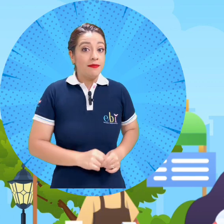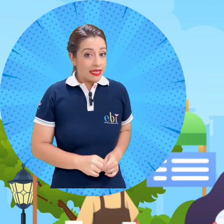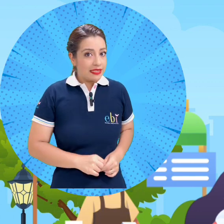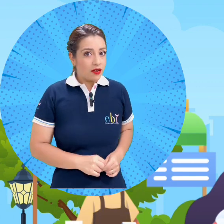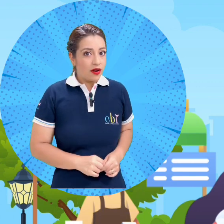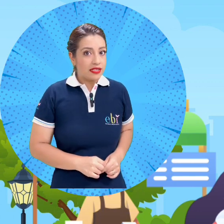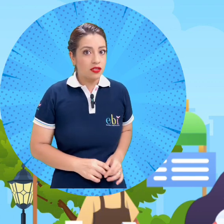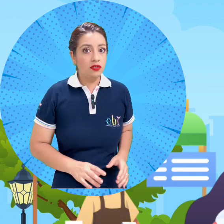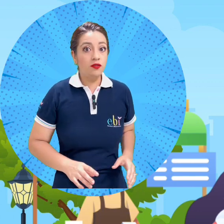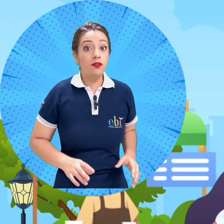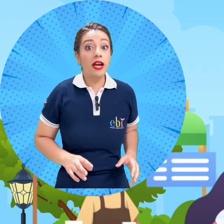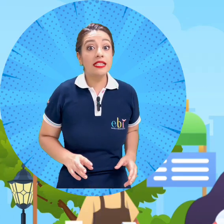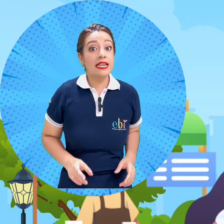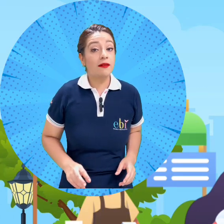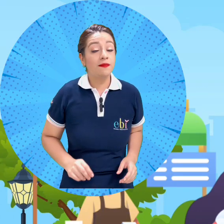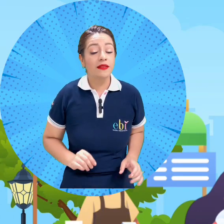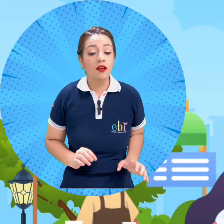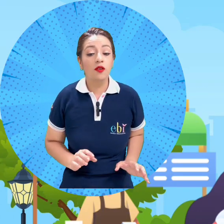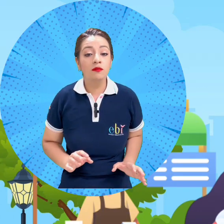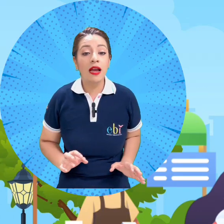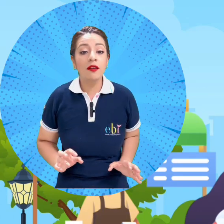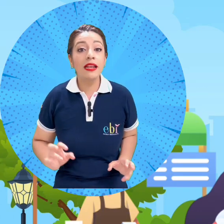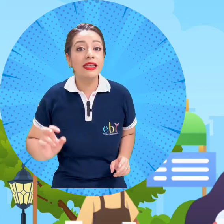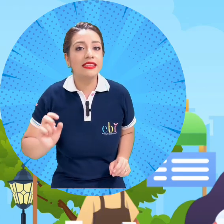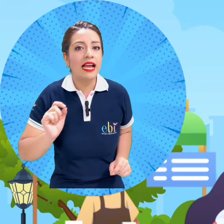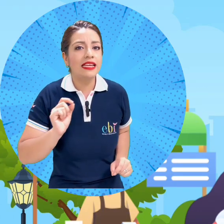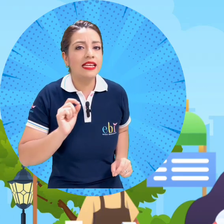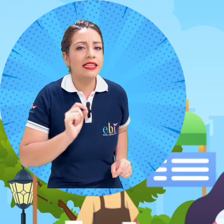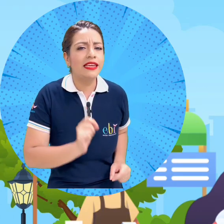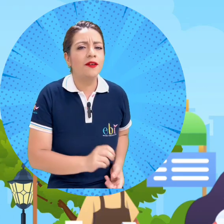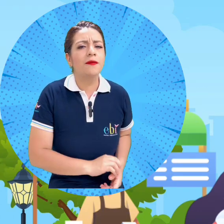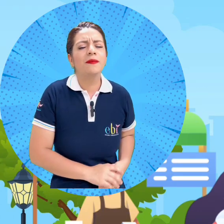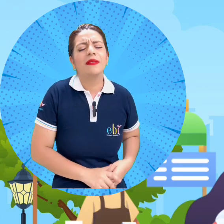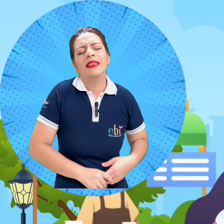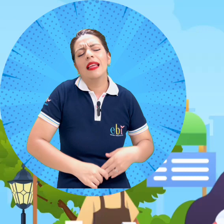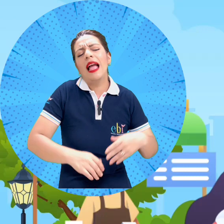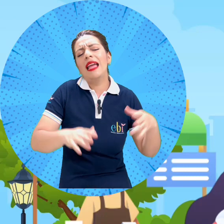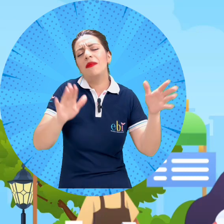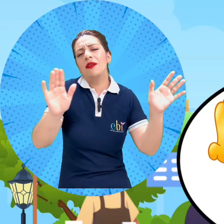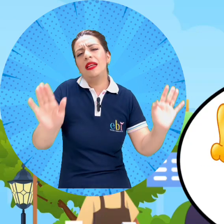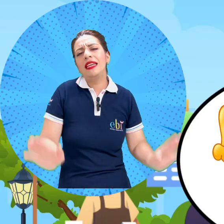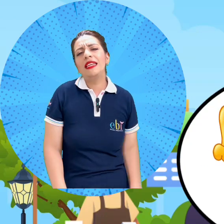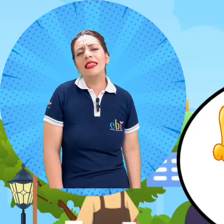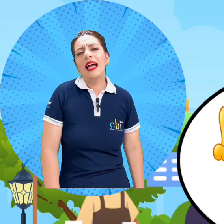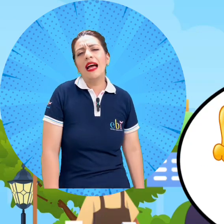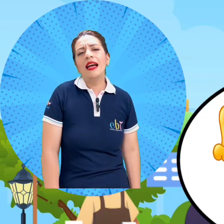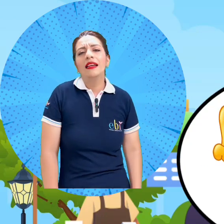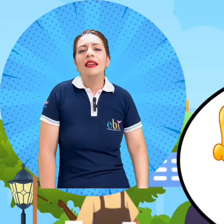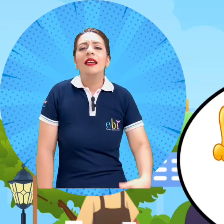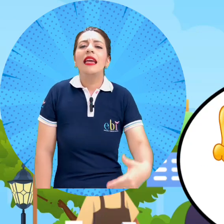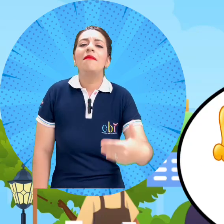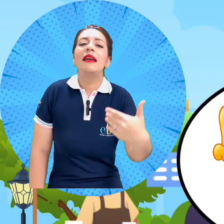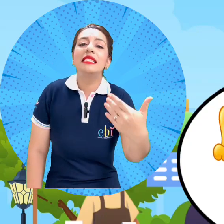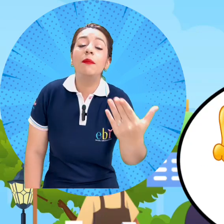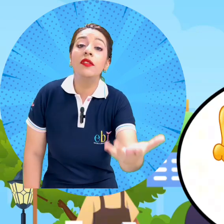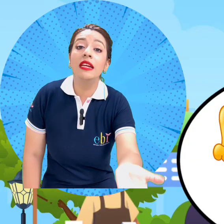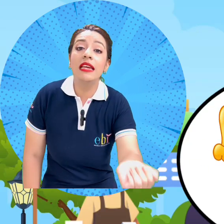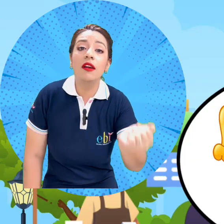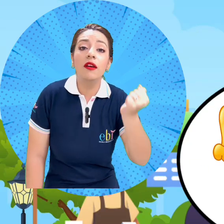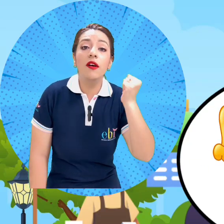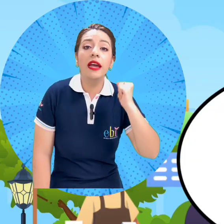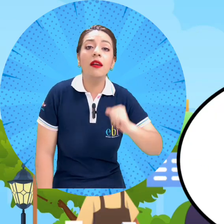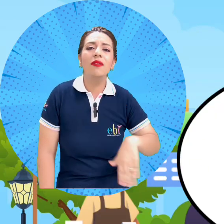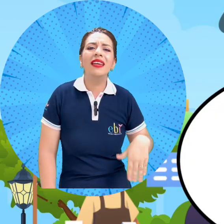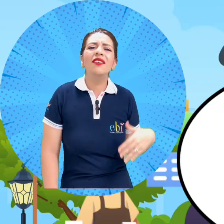Y Mr. Corazón fue allá con Manuelita y le dijo: ay, Manuelita, en vez de